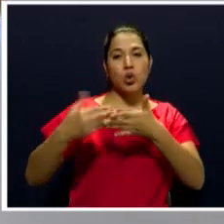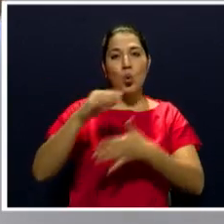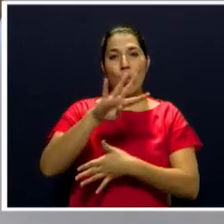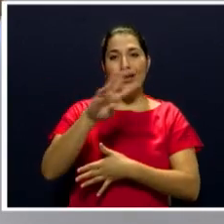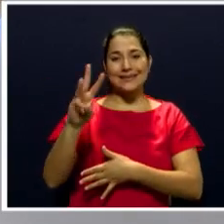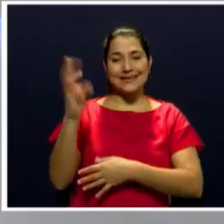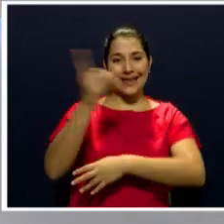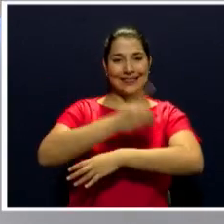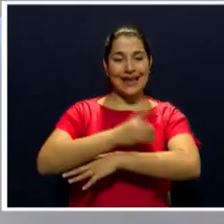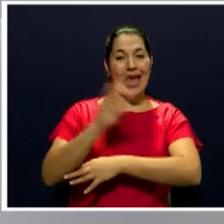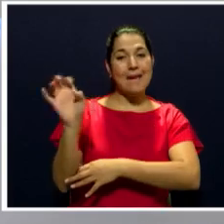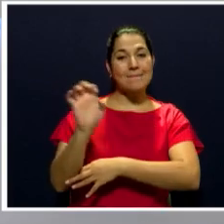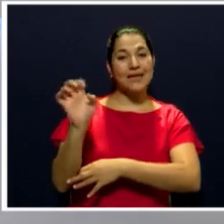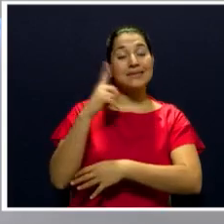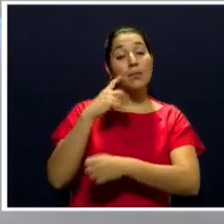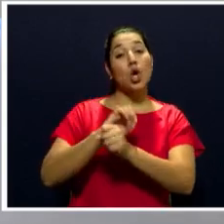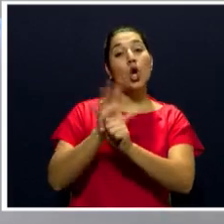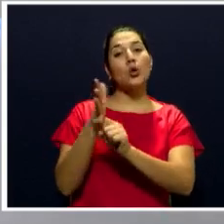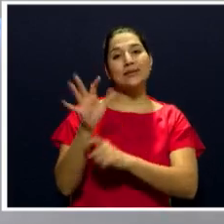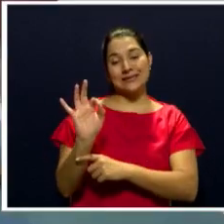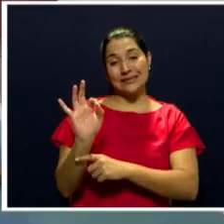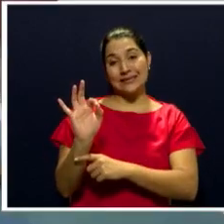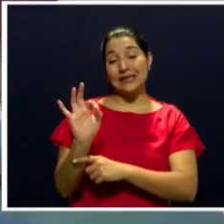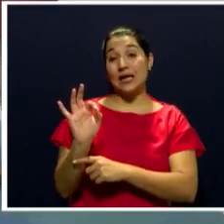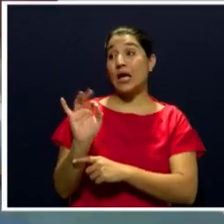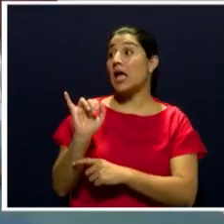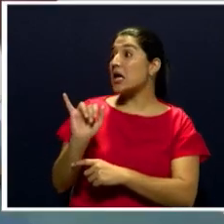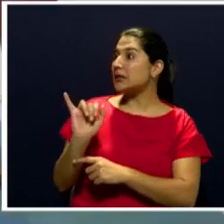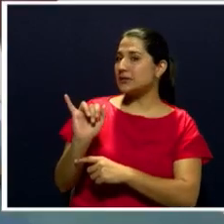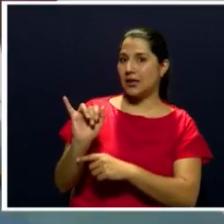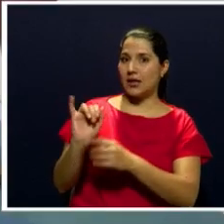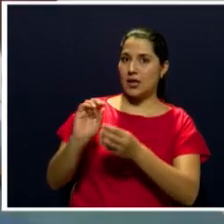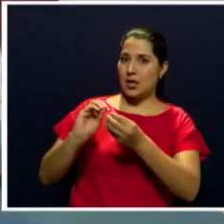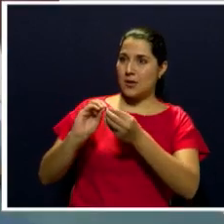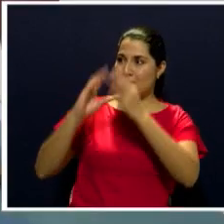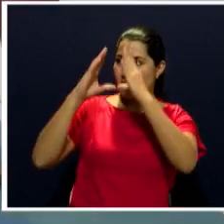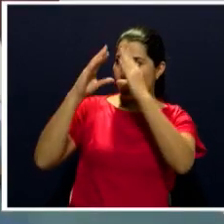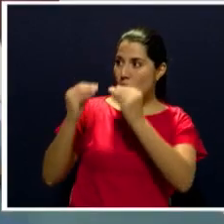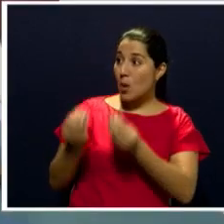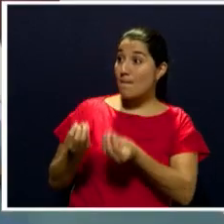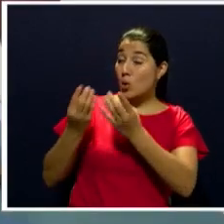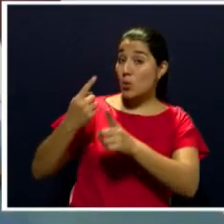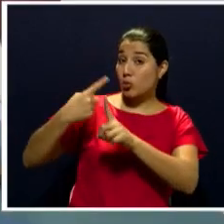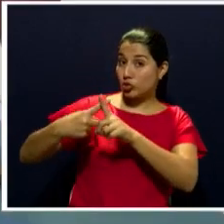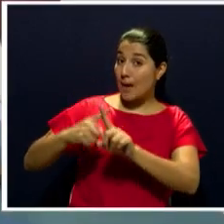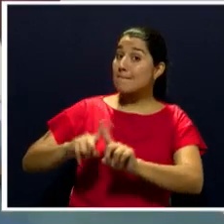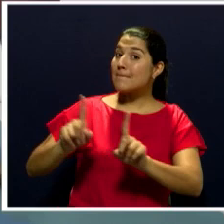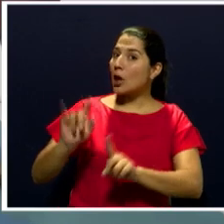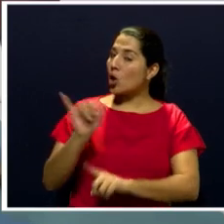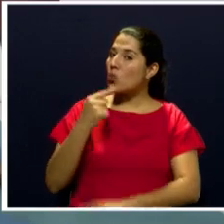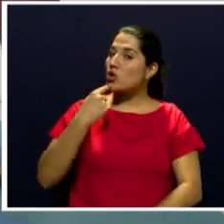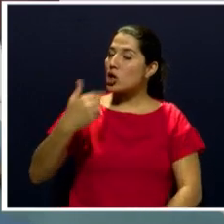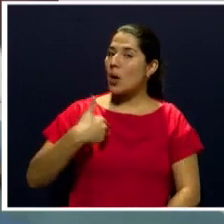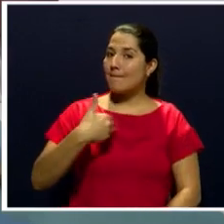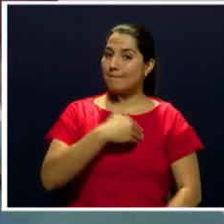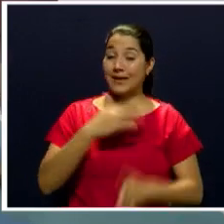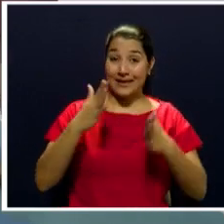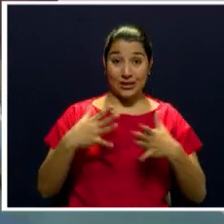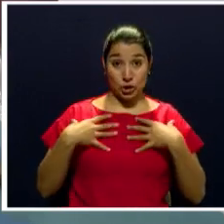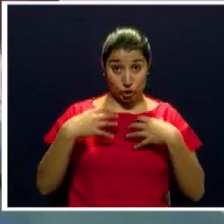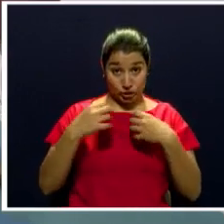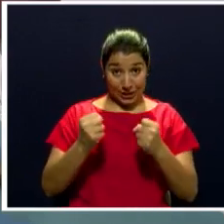la emergencia por COVID-19. Don Ernesto, bueno, son cifras muy alentadoras, pero como bien lo indicaba el ministro de Salud en la conferencia de prensa,